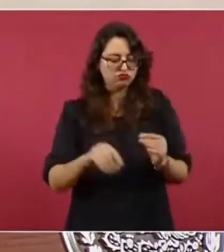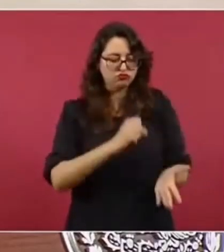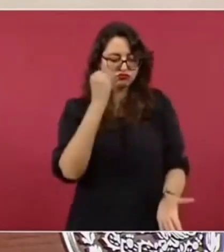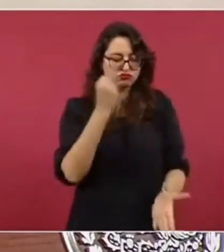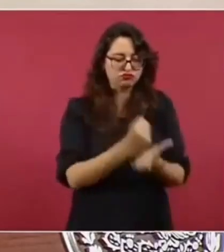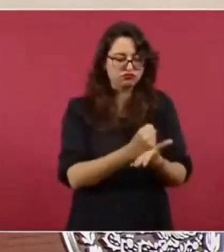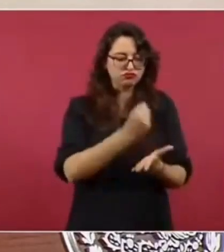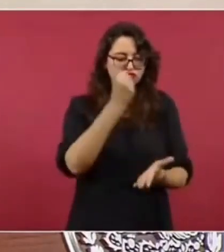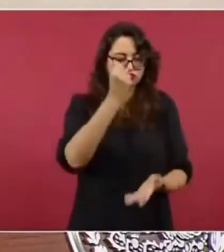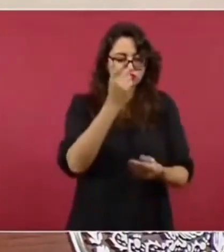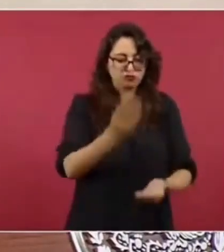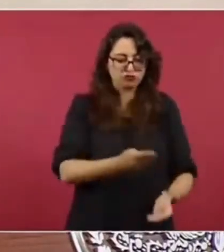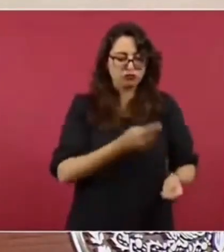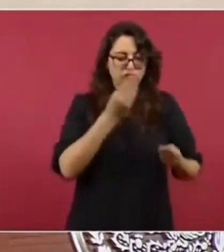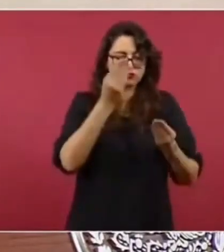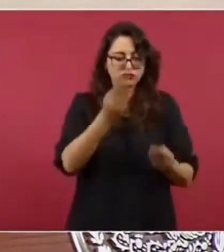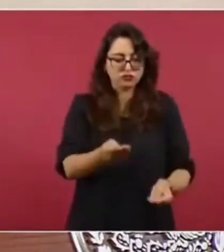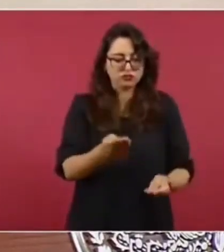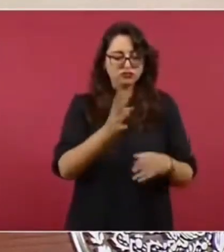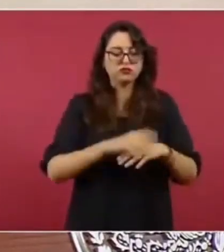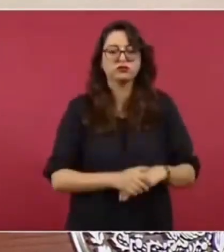que porque